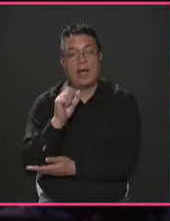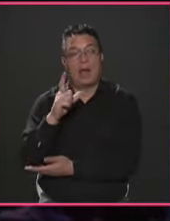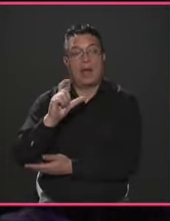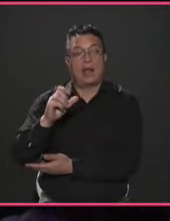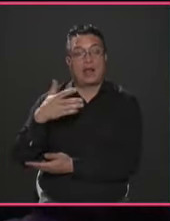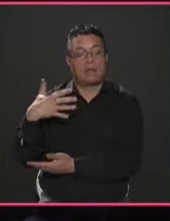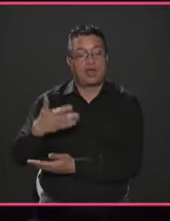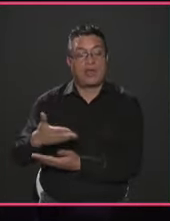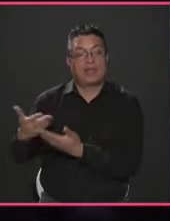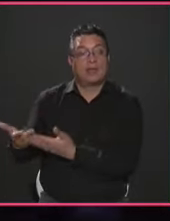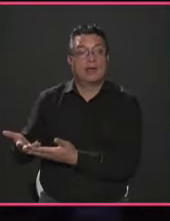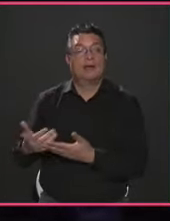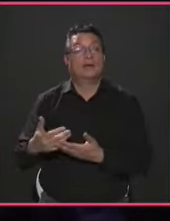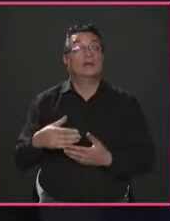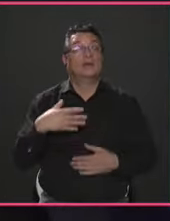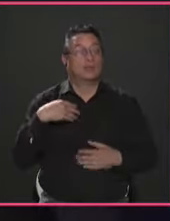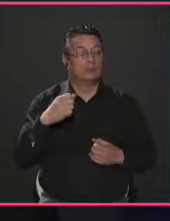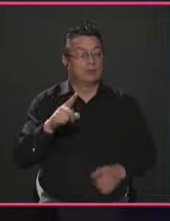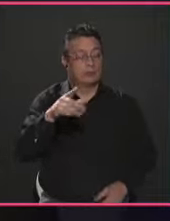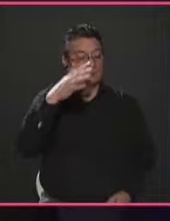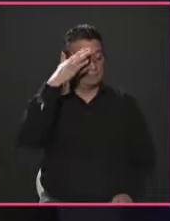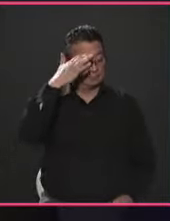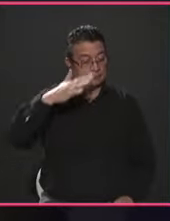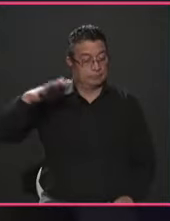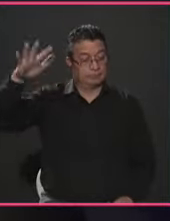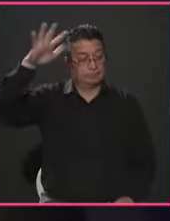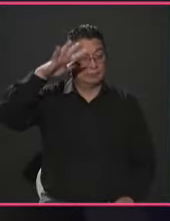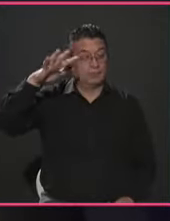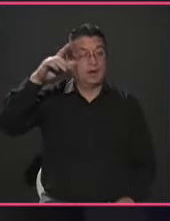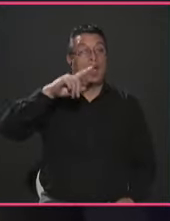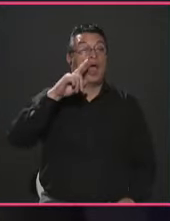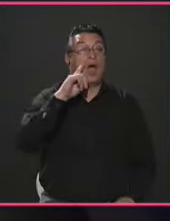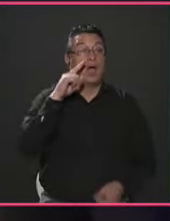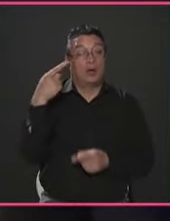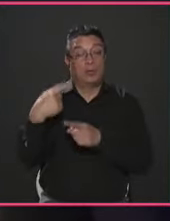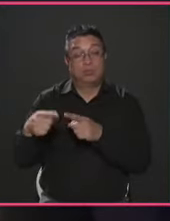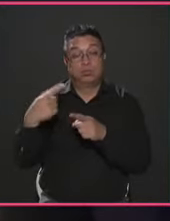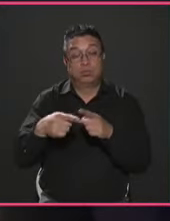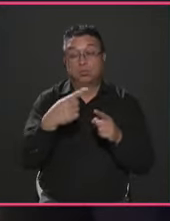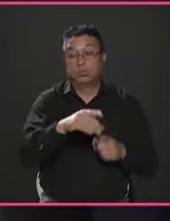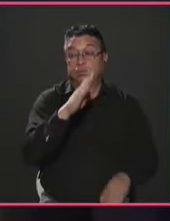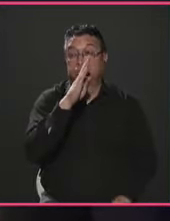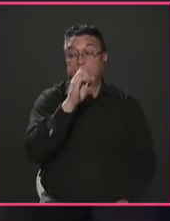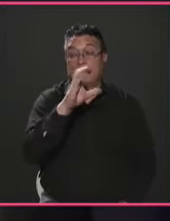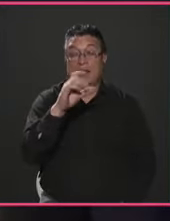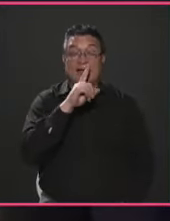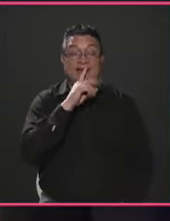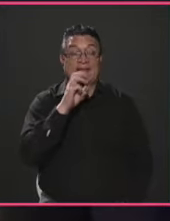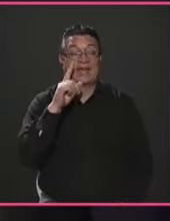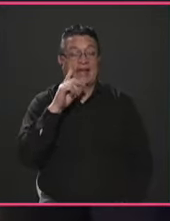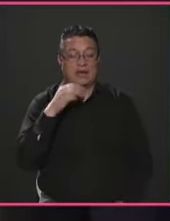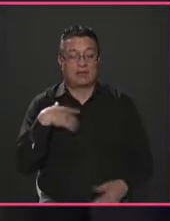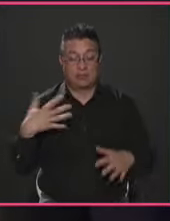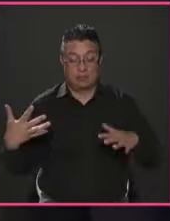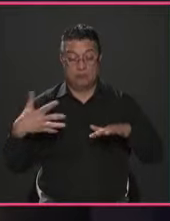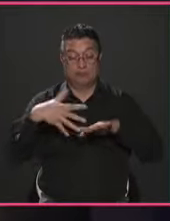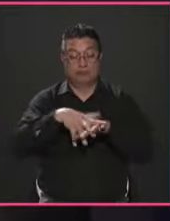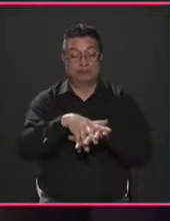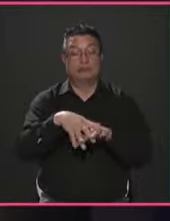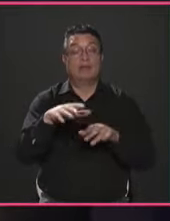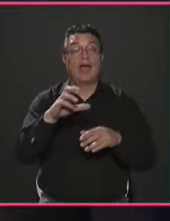algas como pueden imaginar tenemos un sinfín de bacterias que están viviendo en simbiosis con las